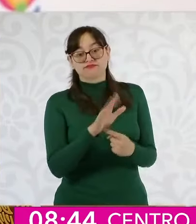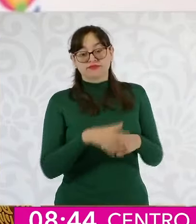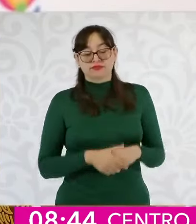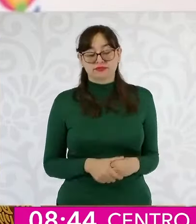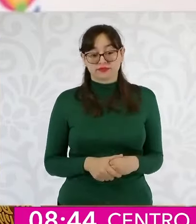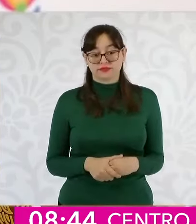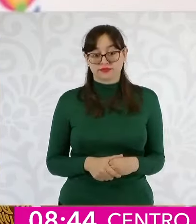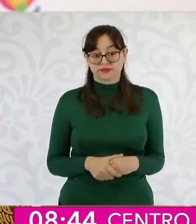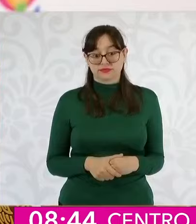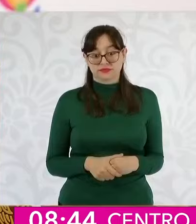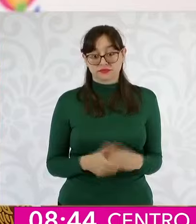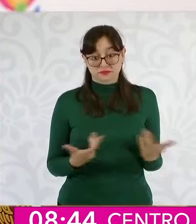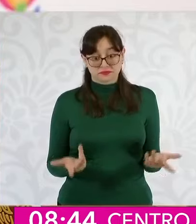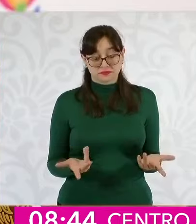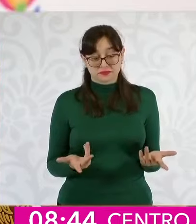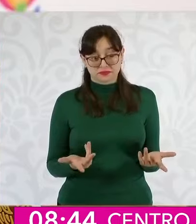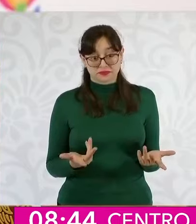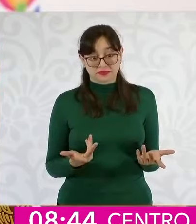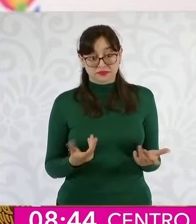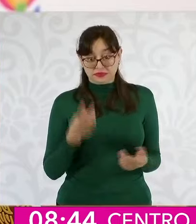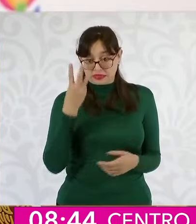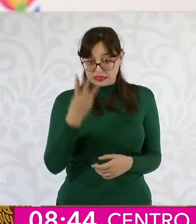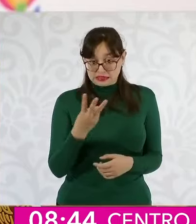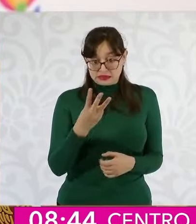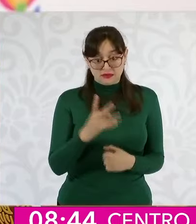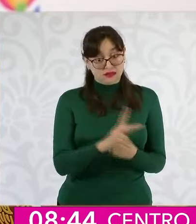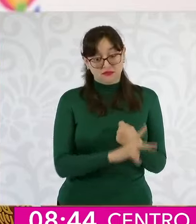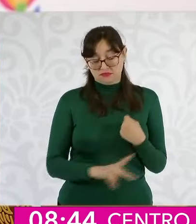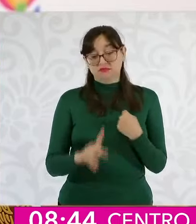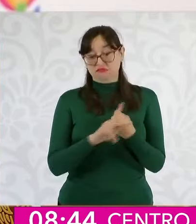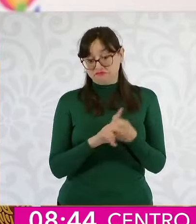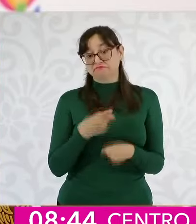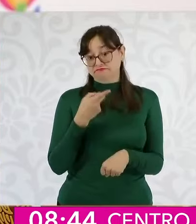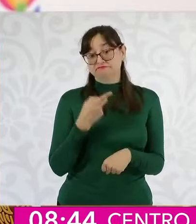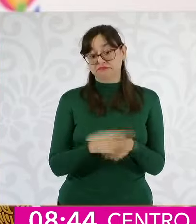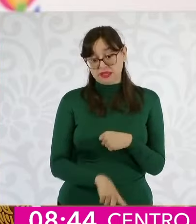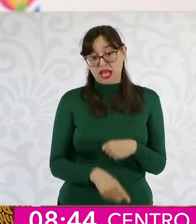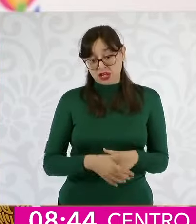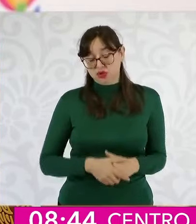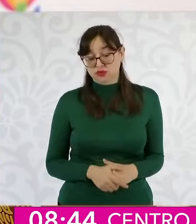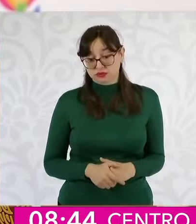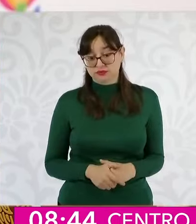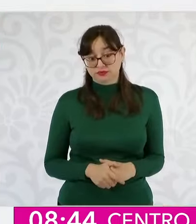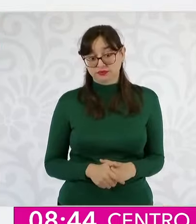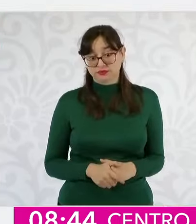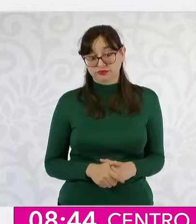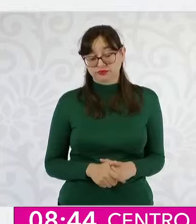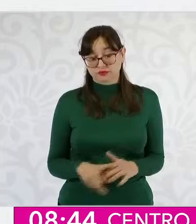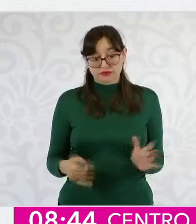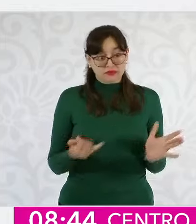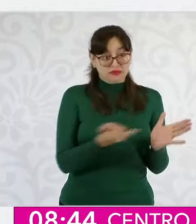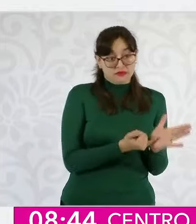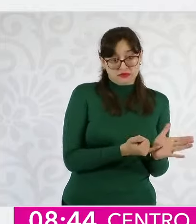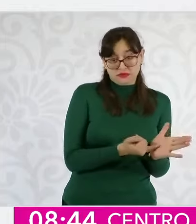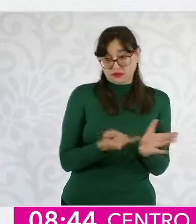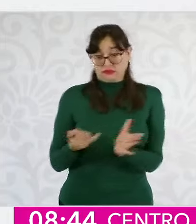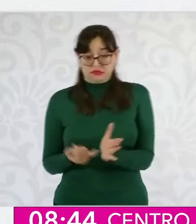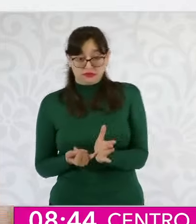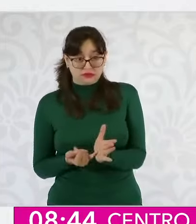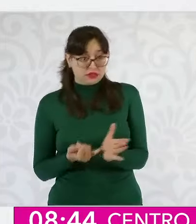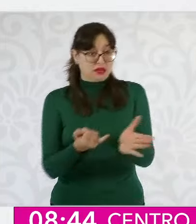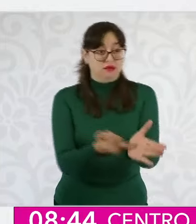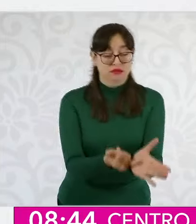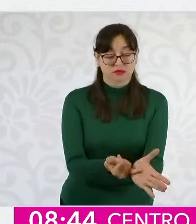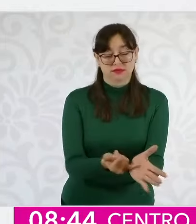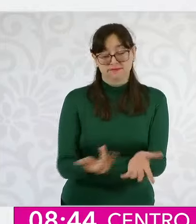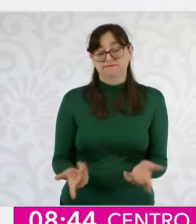que tendría para los tres países que somos socios comerciales poner aranceles. Y